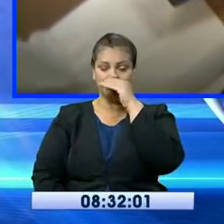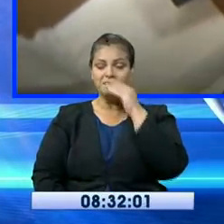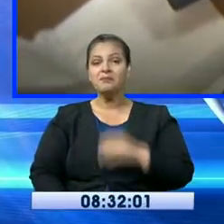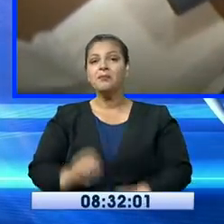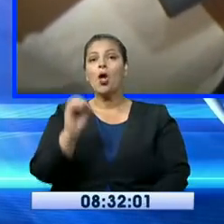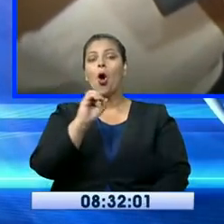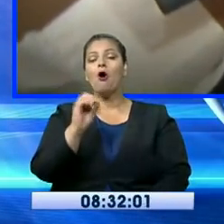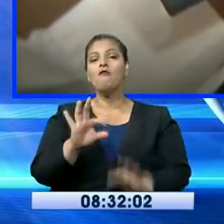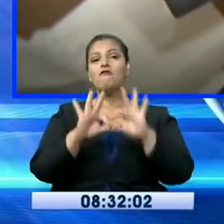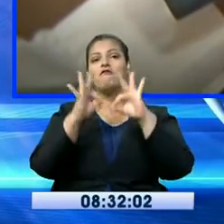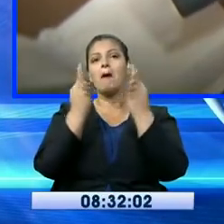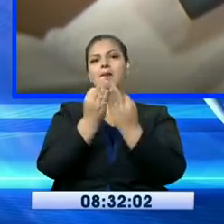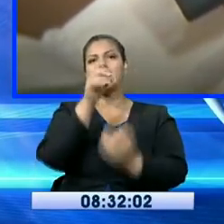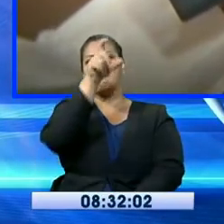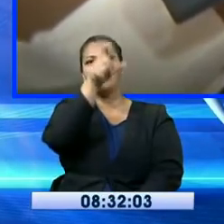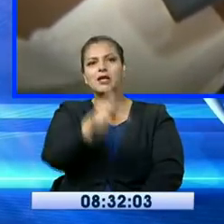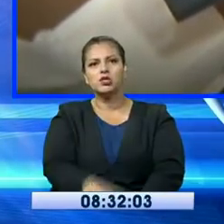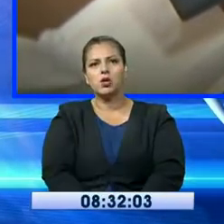depravados